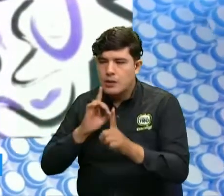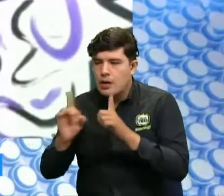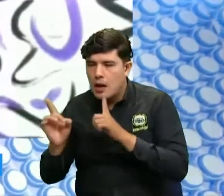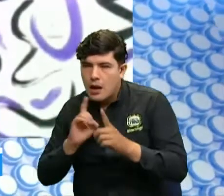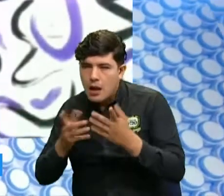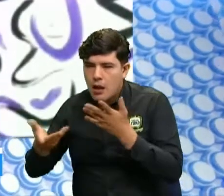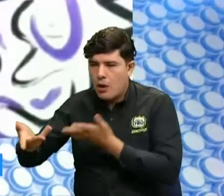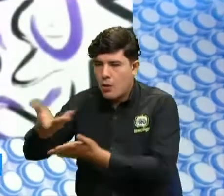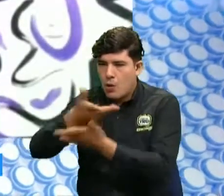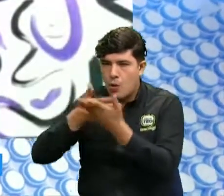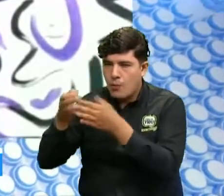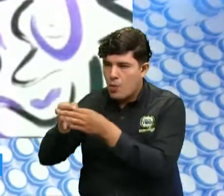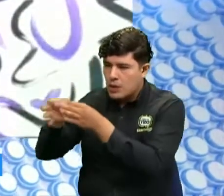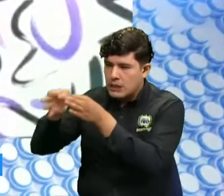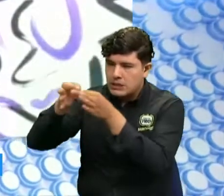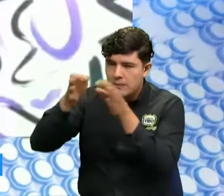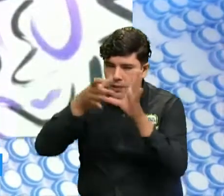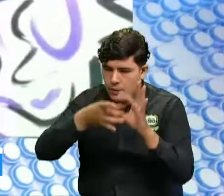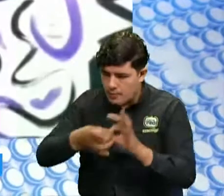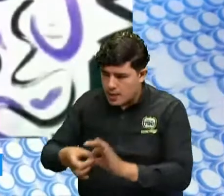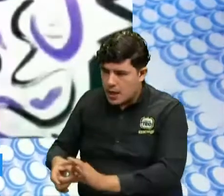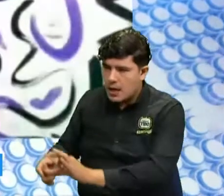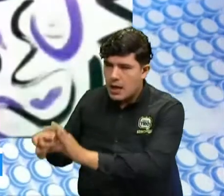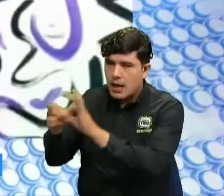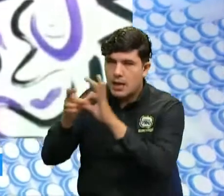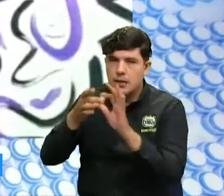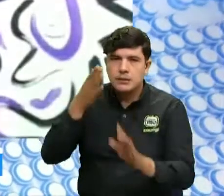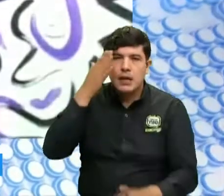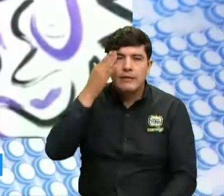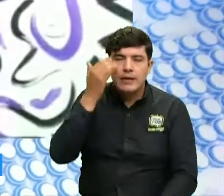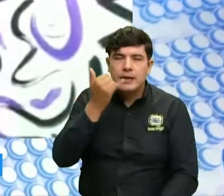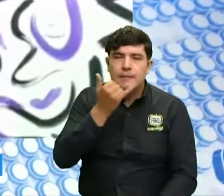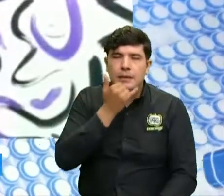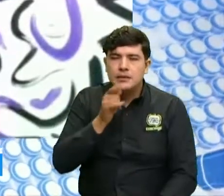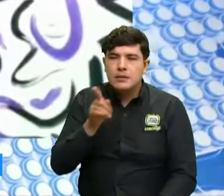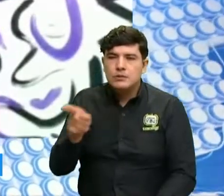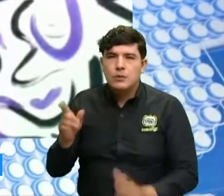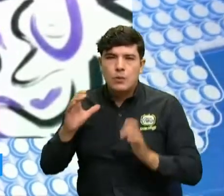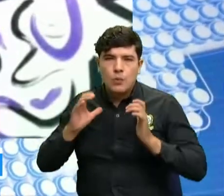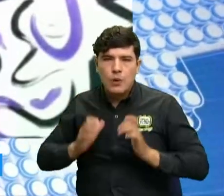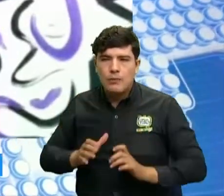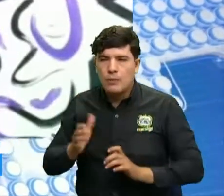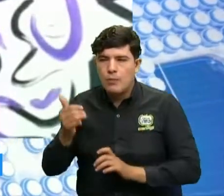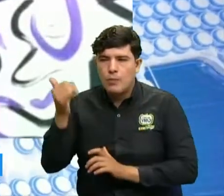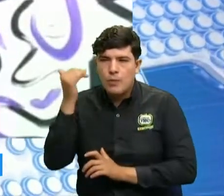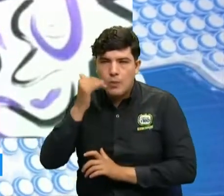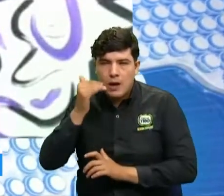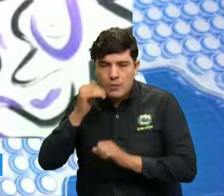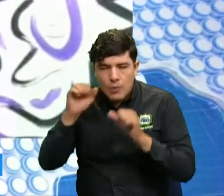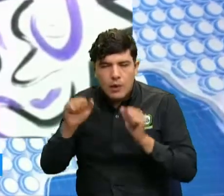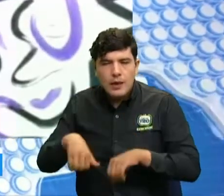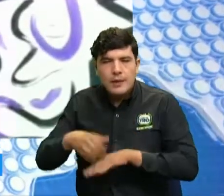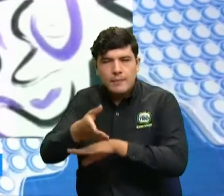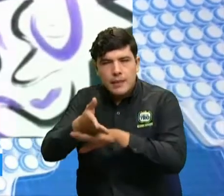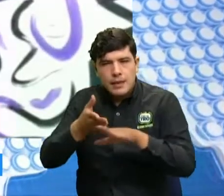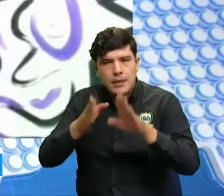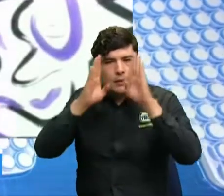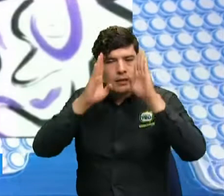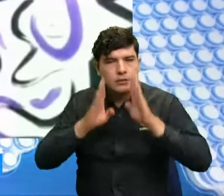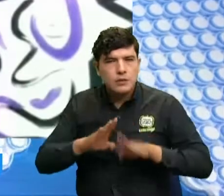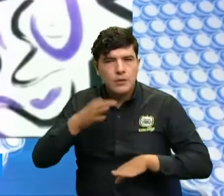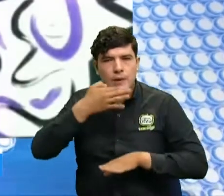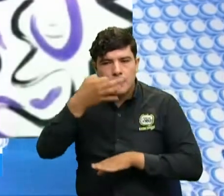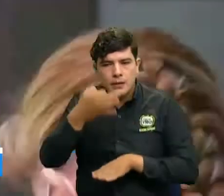intermunicipal, donde podamos saber qué es lo que está sucediendo con los cuerpos de estas mujeres para empezar a exigir esclarecimiento, verdad